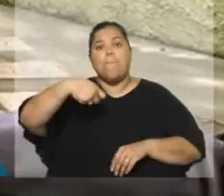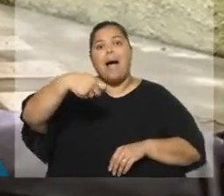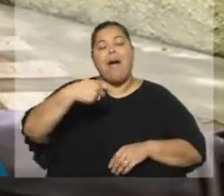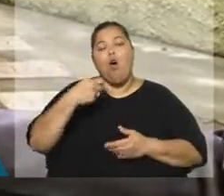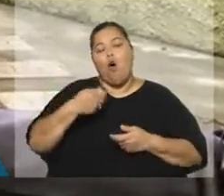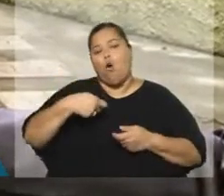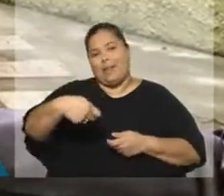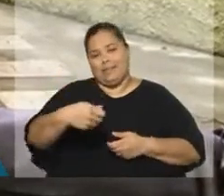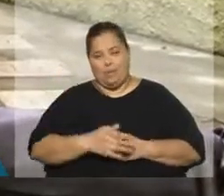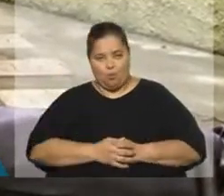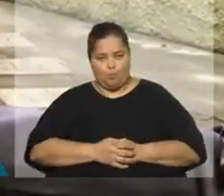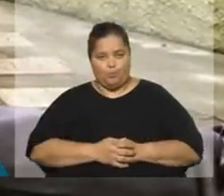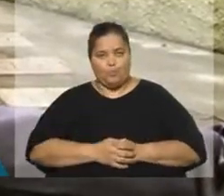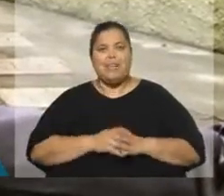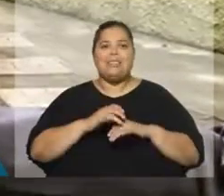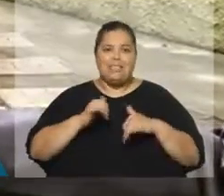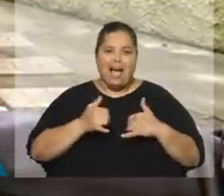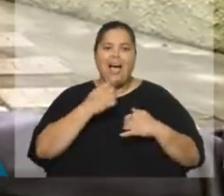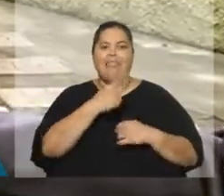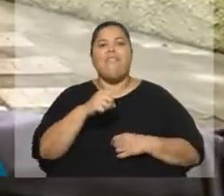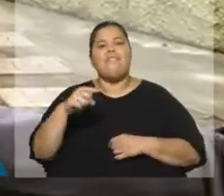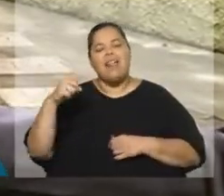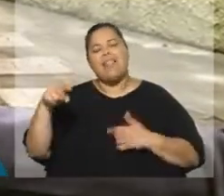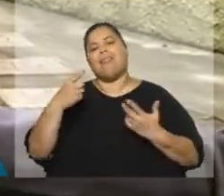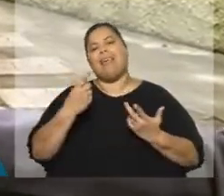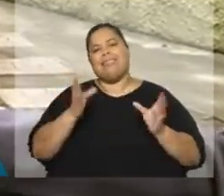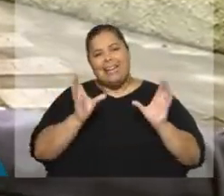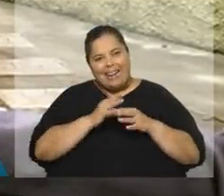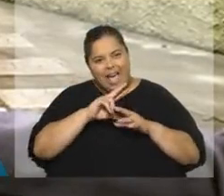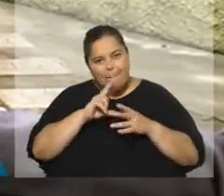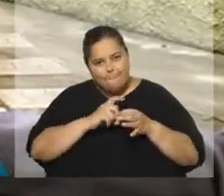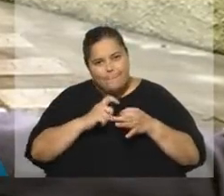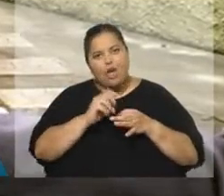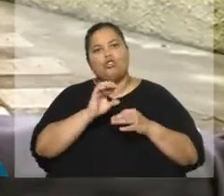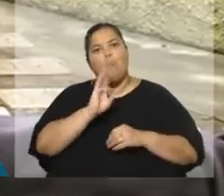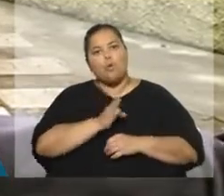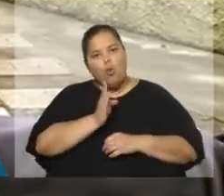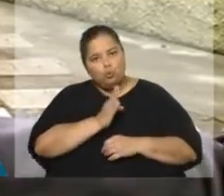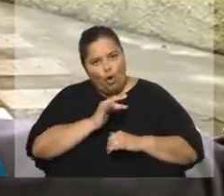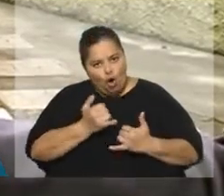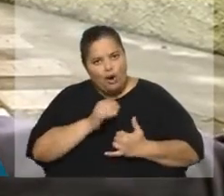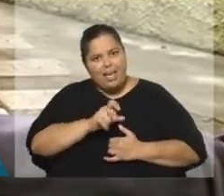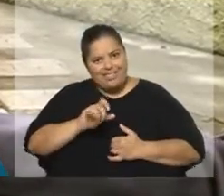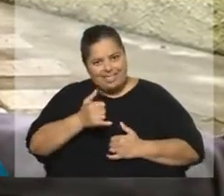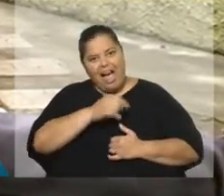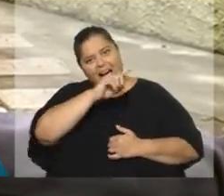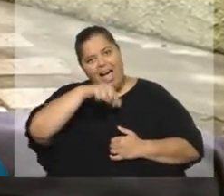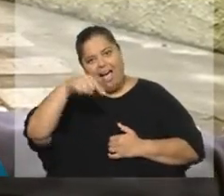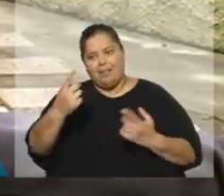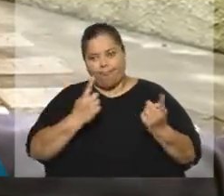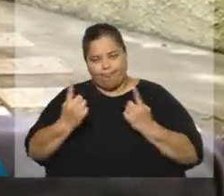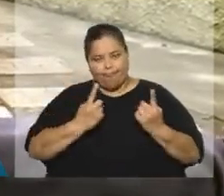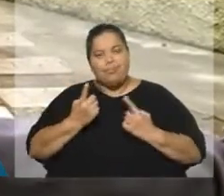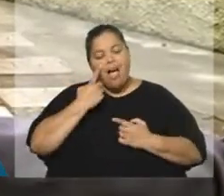de acuerdo a lo que hemos ido recibiendo de gremiales y de productores, han sido muy bienvenidas y esperamos que realmente sean de alguna